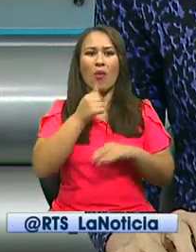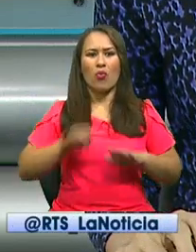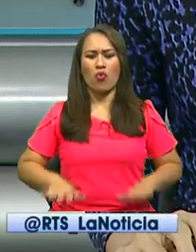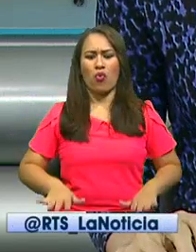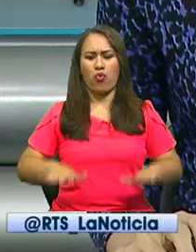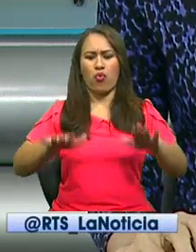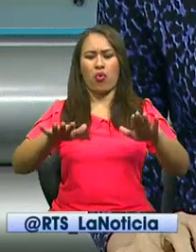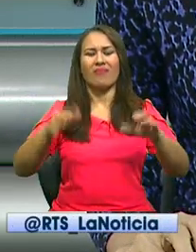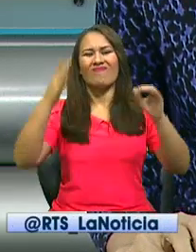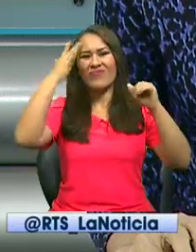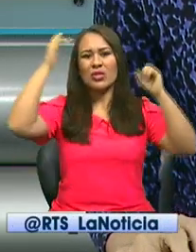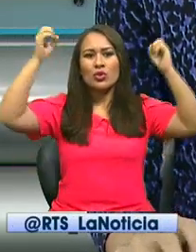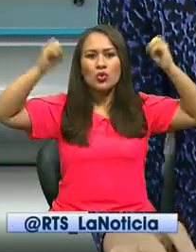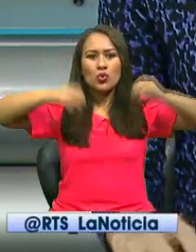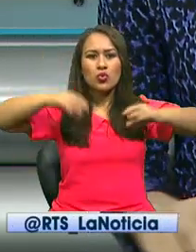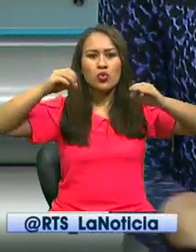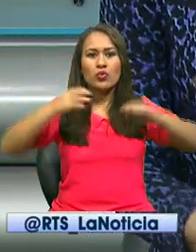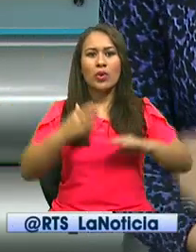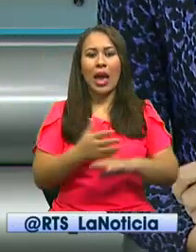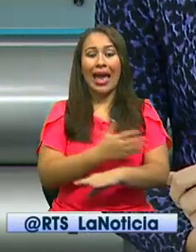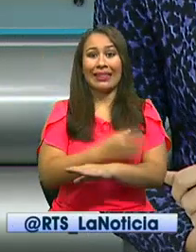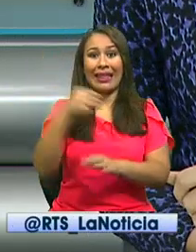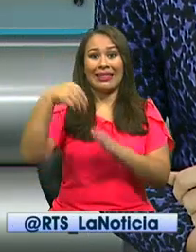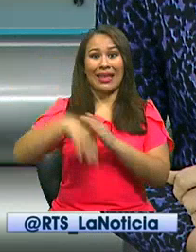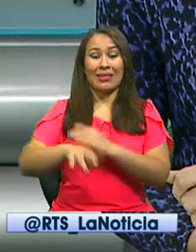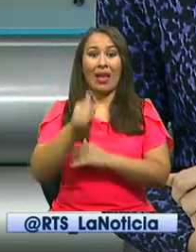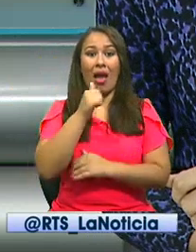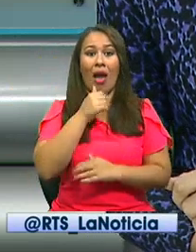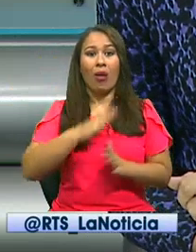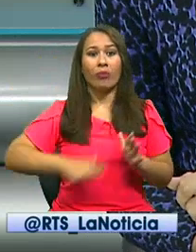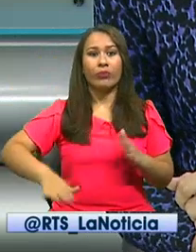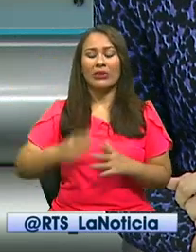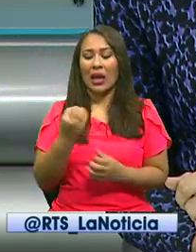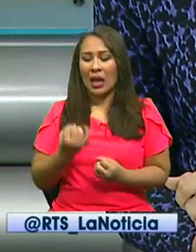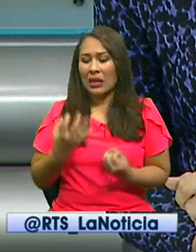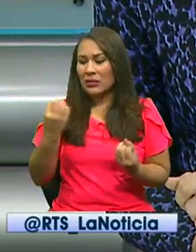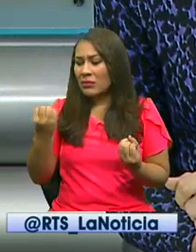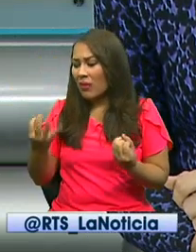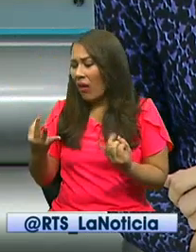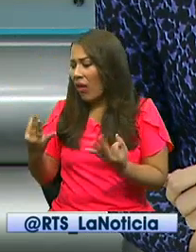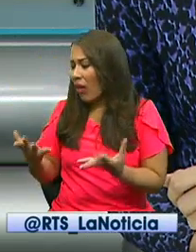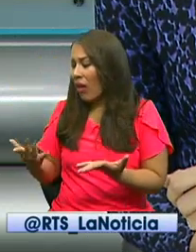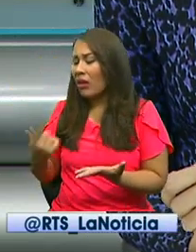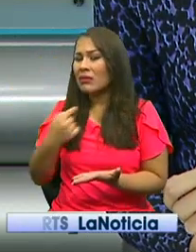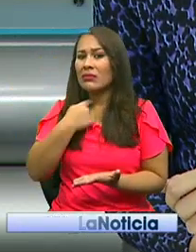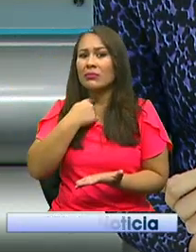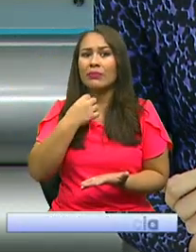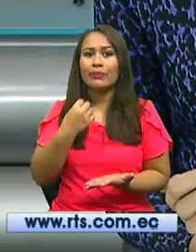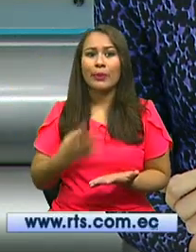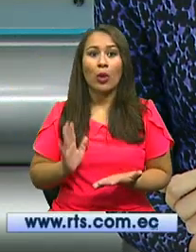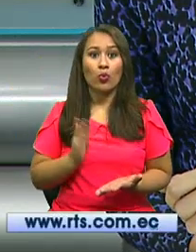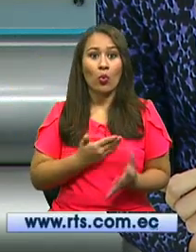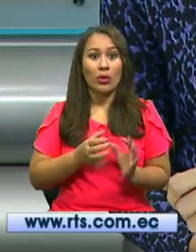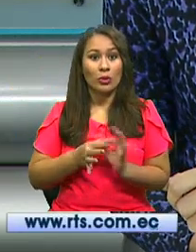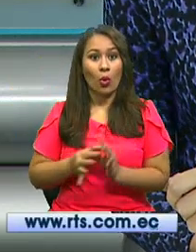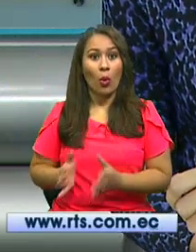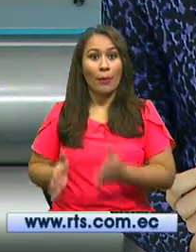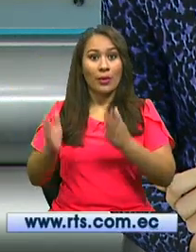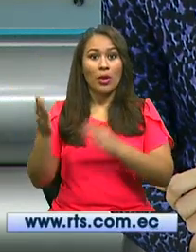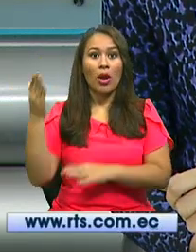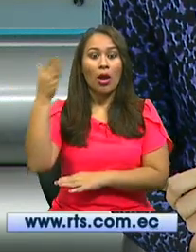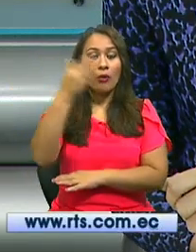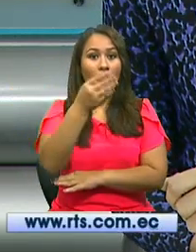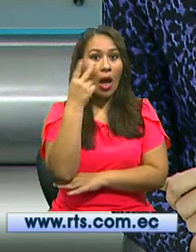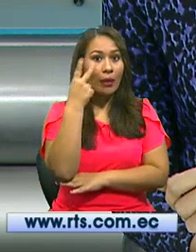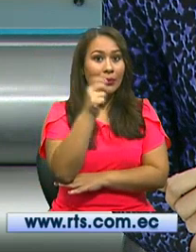provocadas por las recientes lluvias. En medio del agua, sus habitantes hacen las cuentas de lo perdido. Julio César Saona estuvo en el sitio y